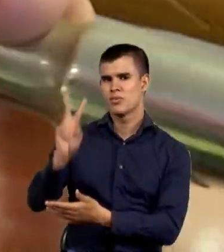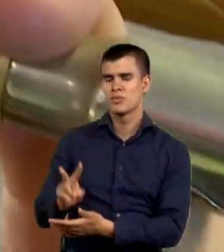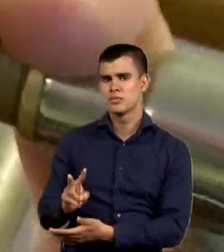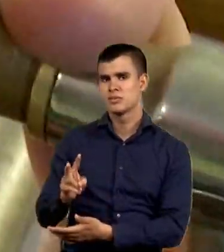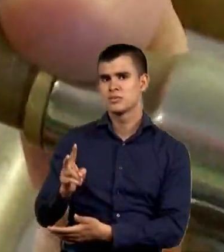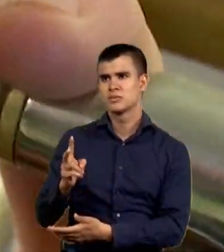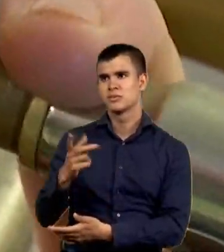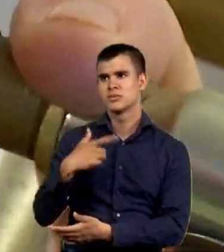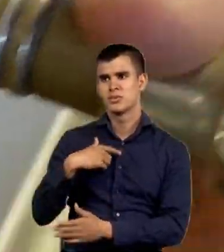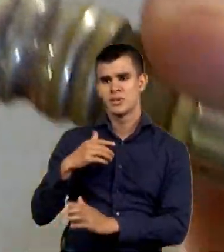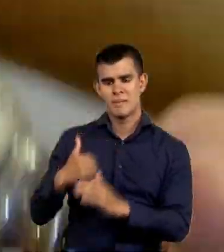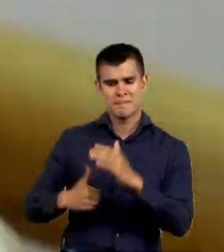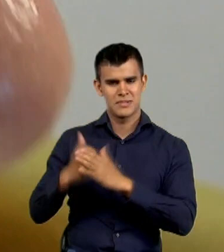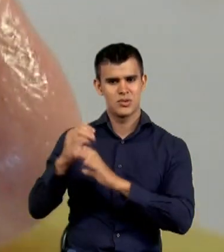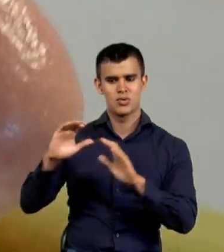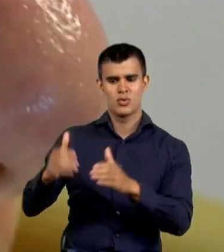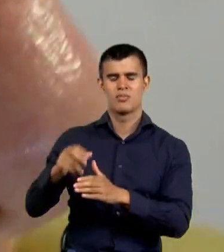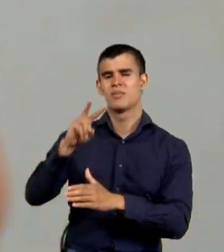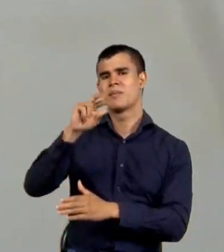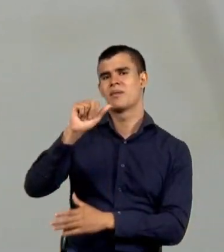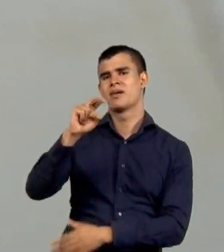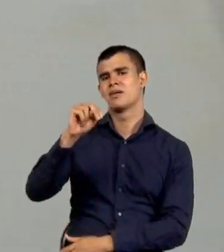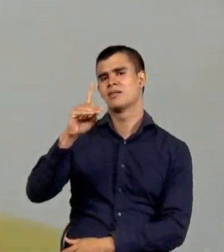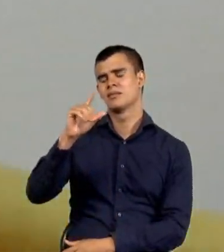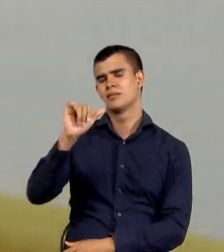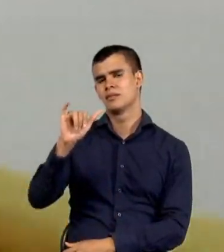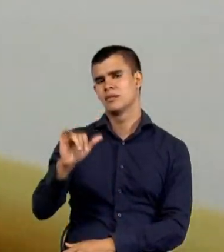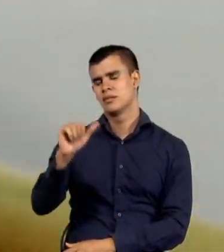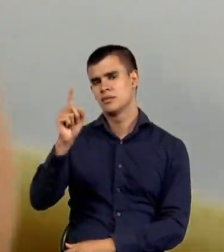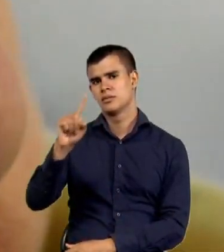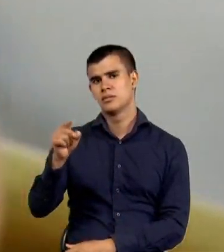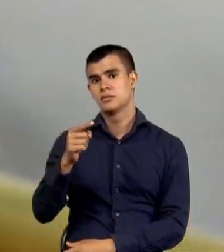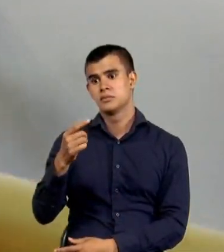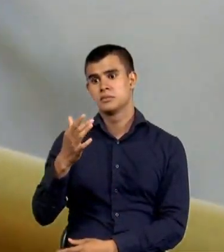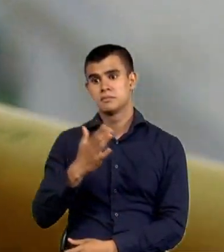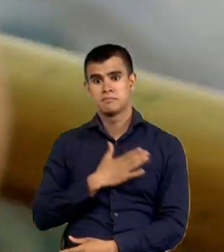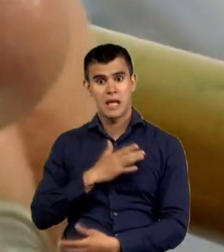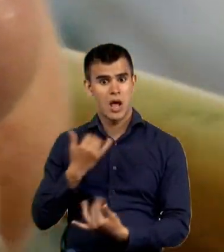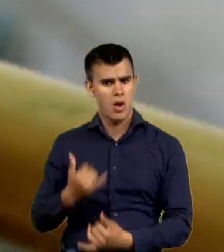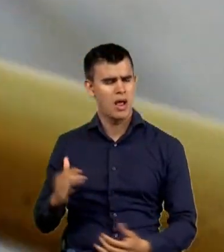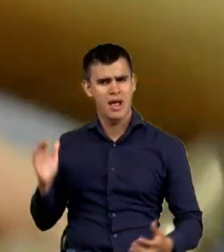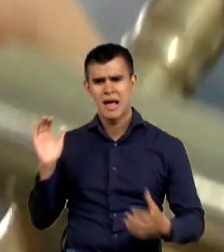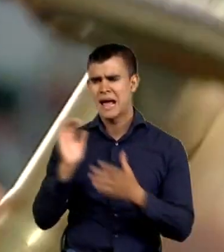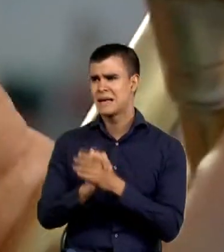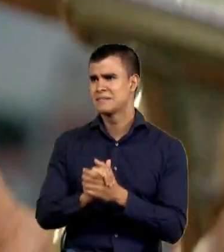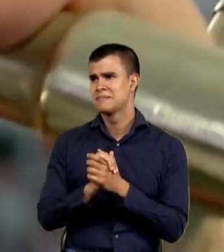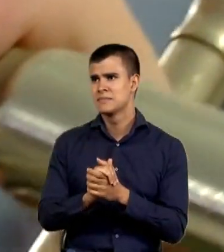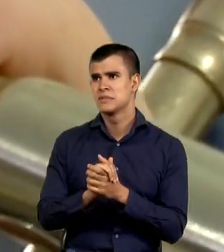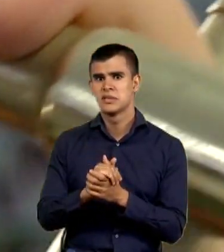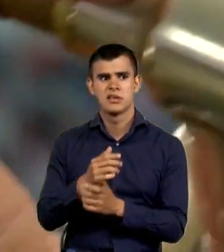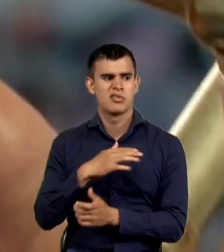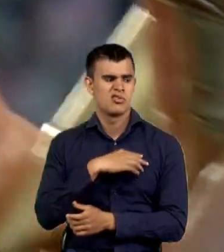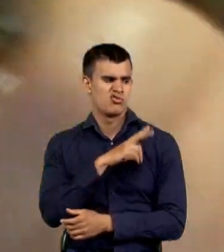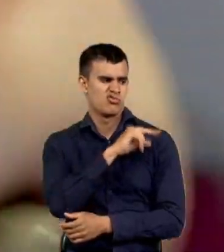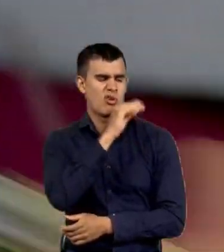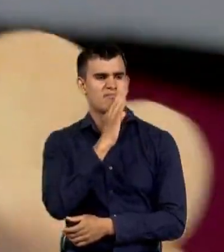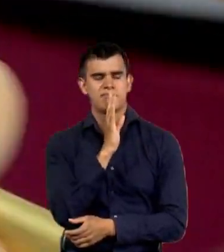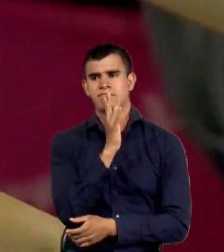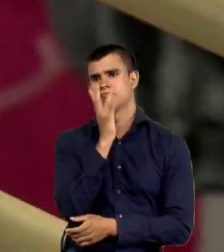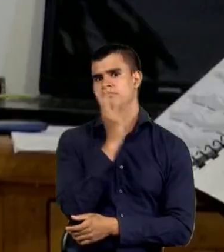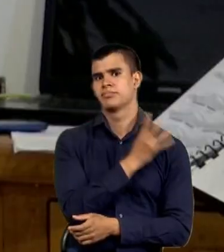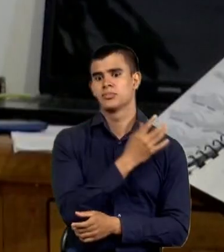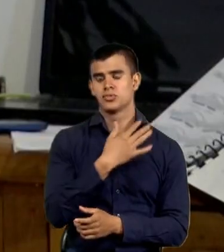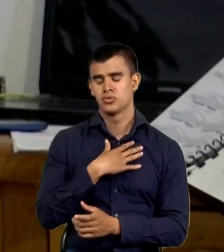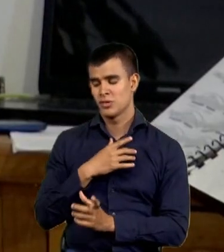Al principio cuando llegué a Venezuela, que empecé a tocar con las bandas allá, ya había un trombonista que era mi amigo, mi hermano,